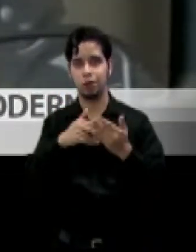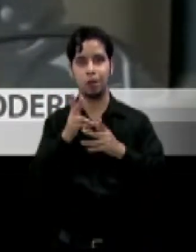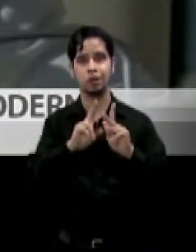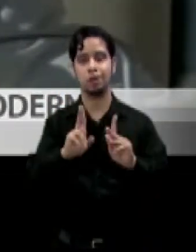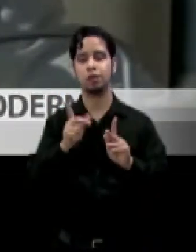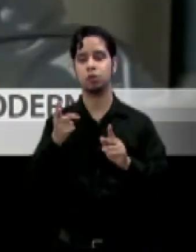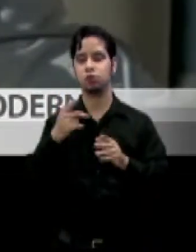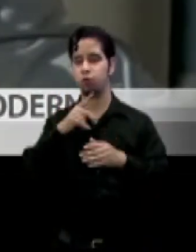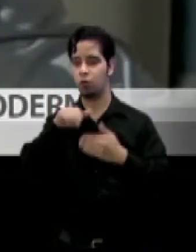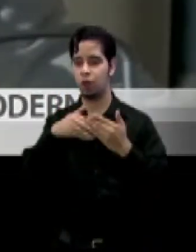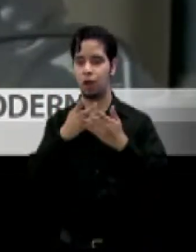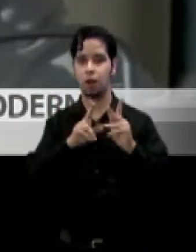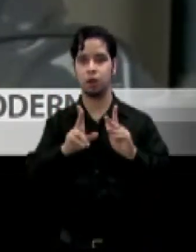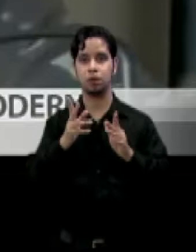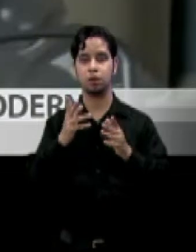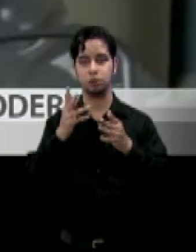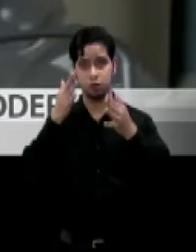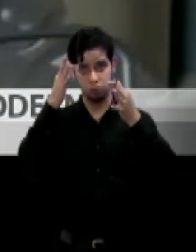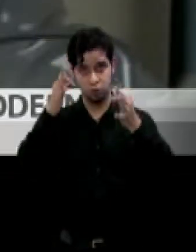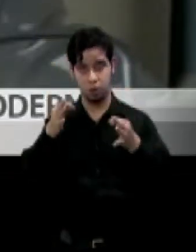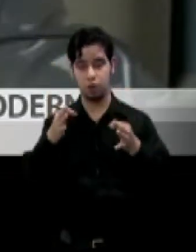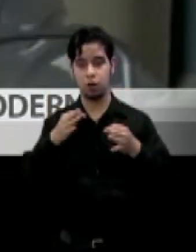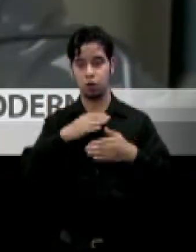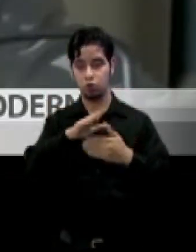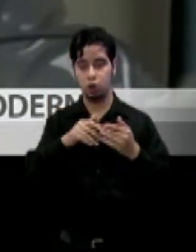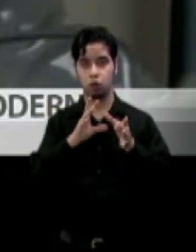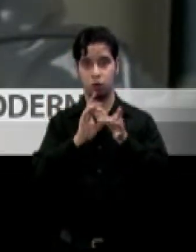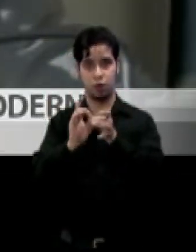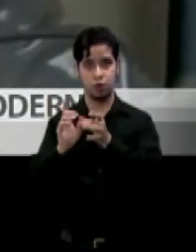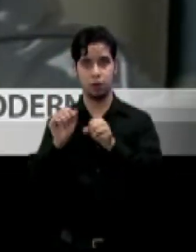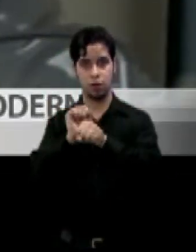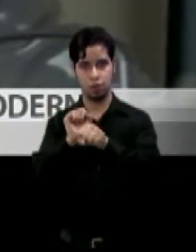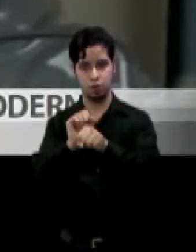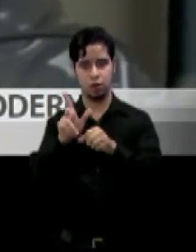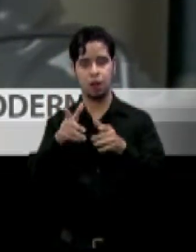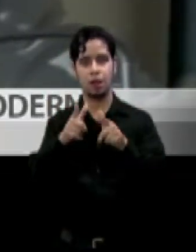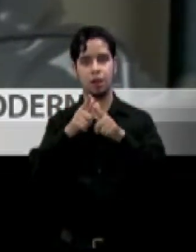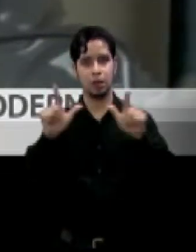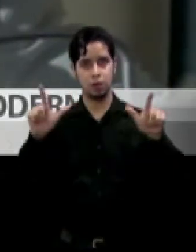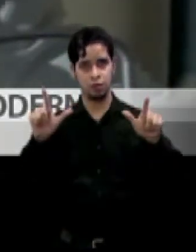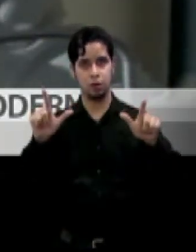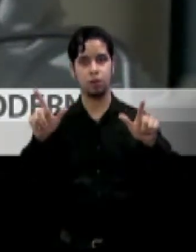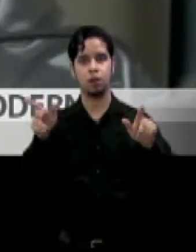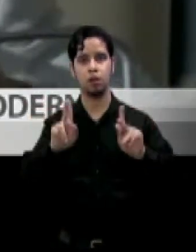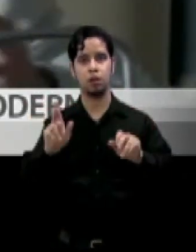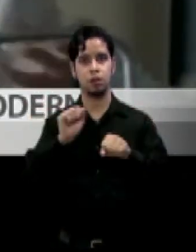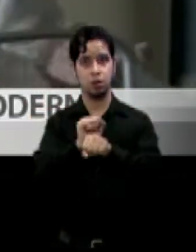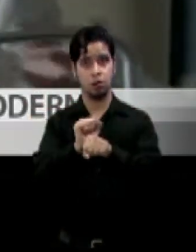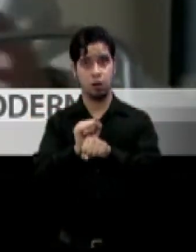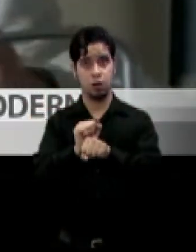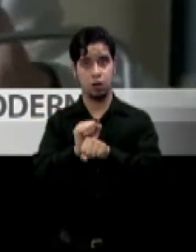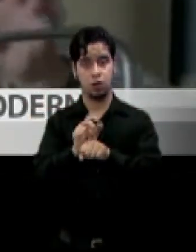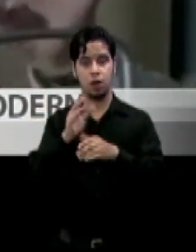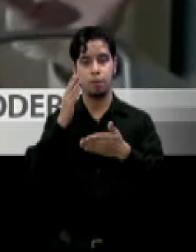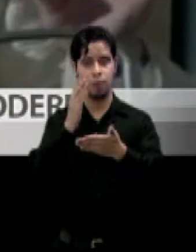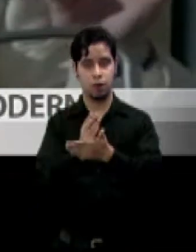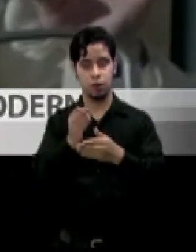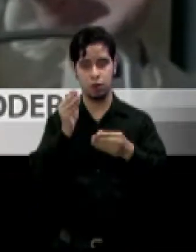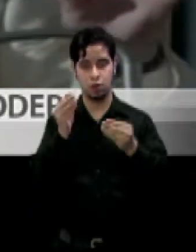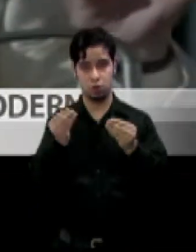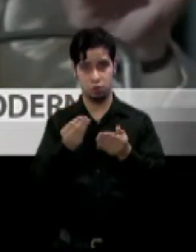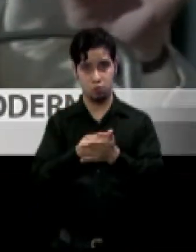sus cadenas de distribución estén libres de esclavitud laboral, y a los consumidores que dejen de comprar productos hechos con mano de obra